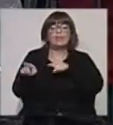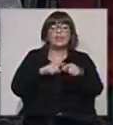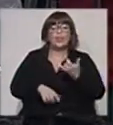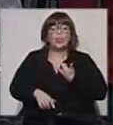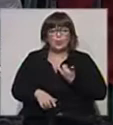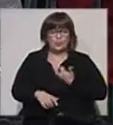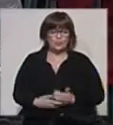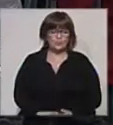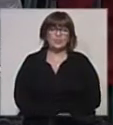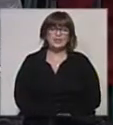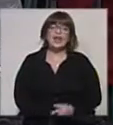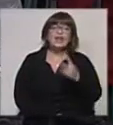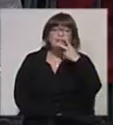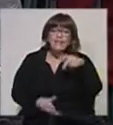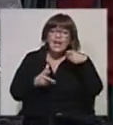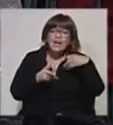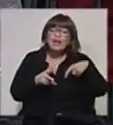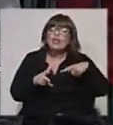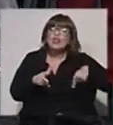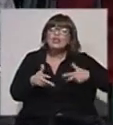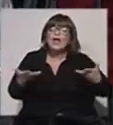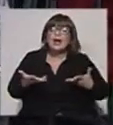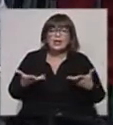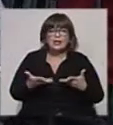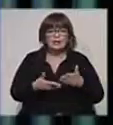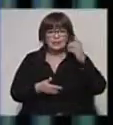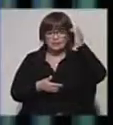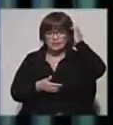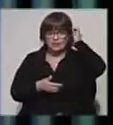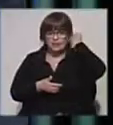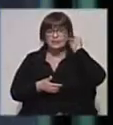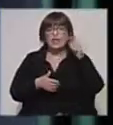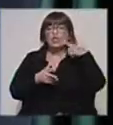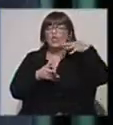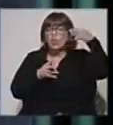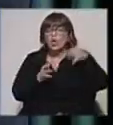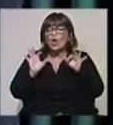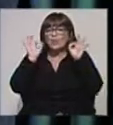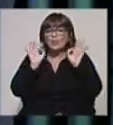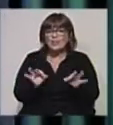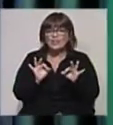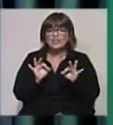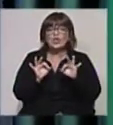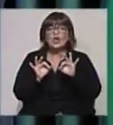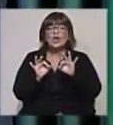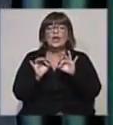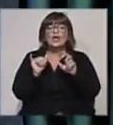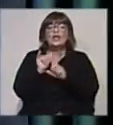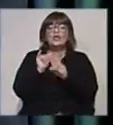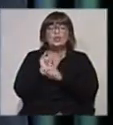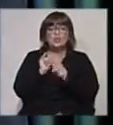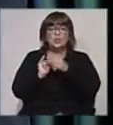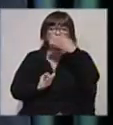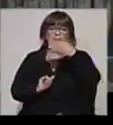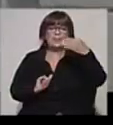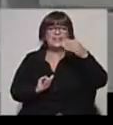del presidente. ¿Dónde se pueden ver estos materiales hoy? El documental entero está en el canal de YouTube de BBC Mundo. BBC